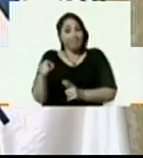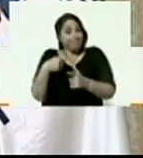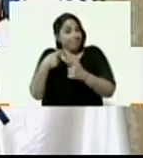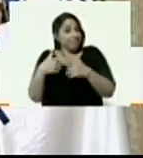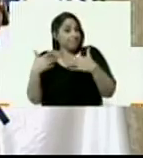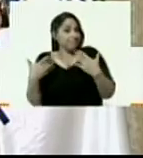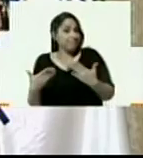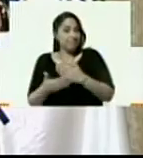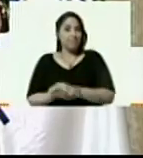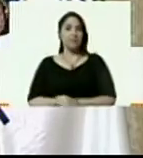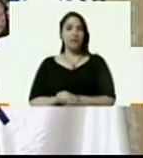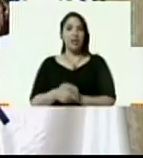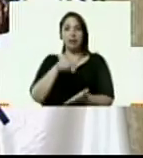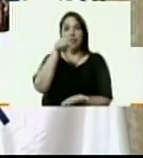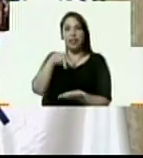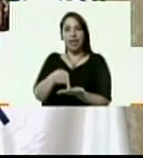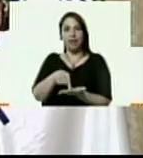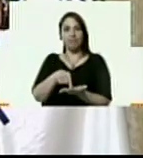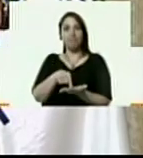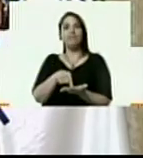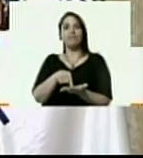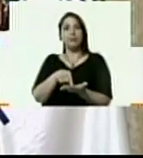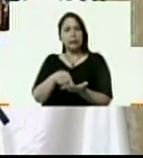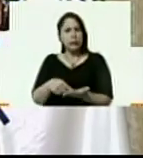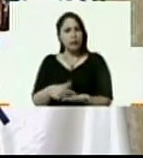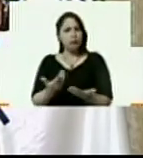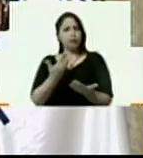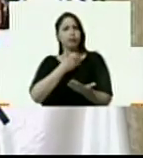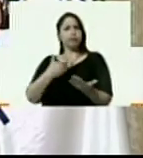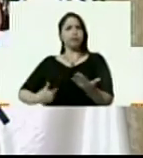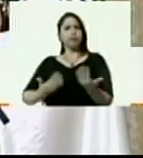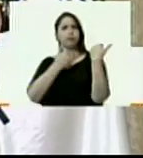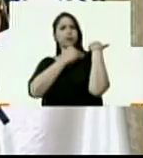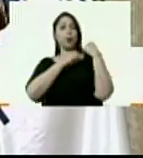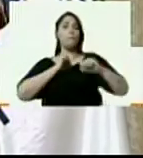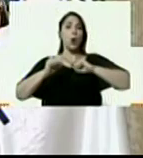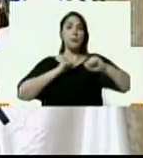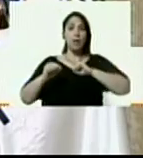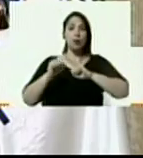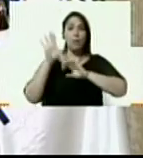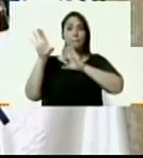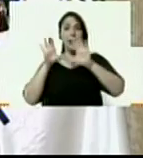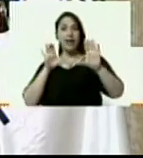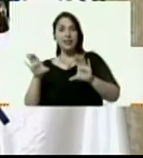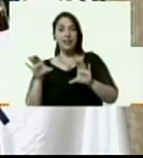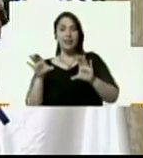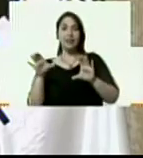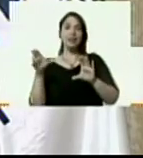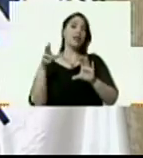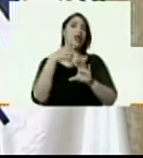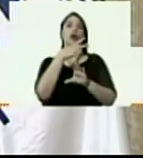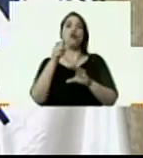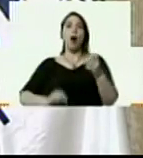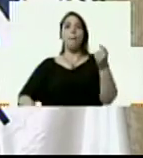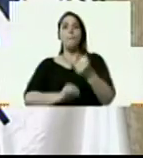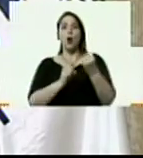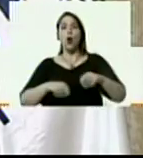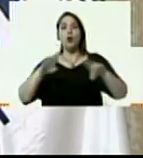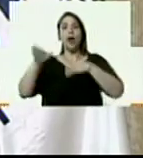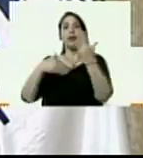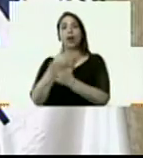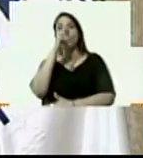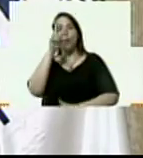irán que es parte de la troika que presidió el movimiento países no alineados hasta el año 2016 y